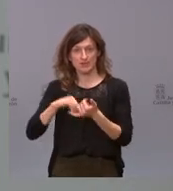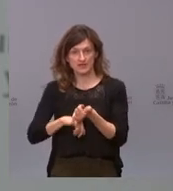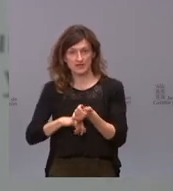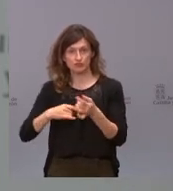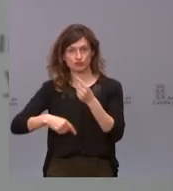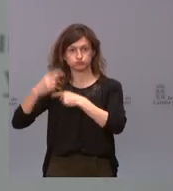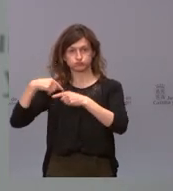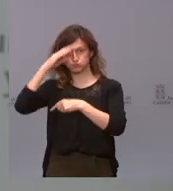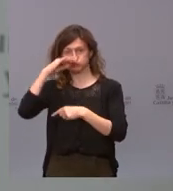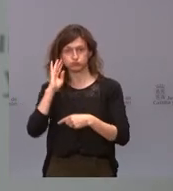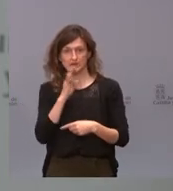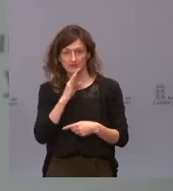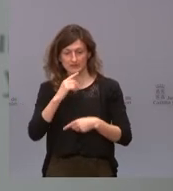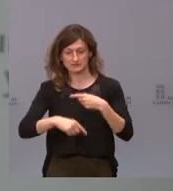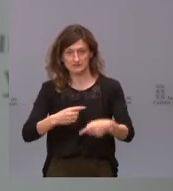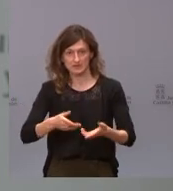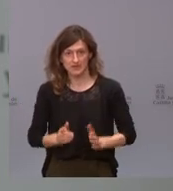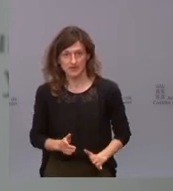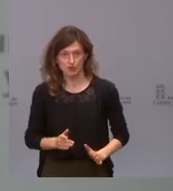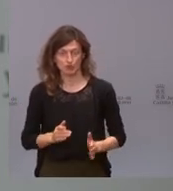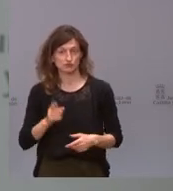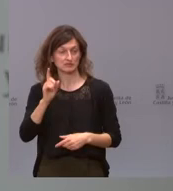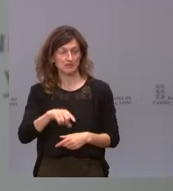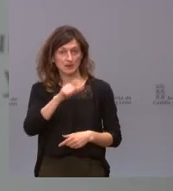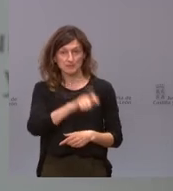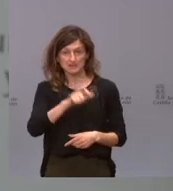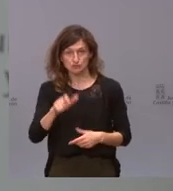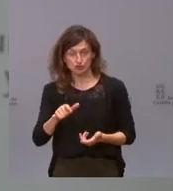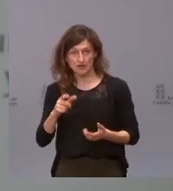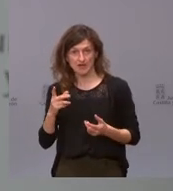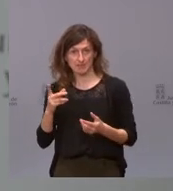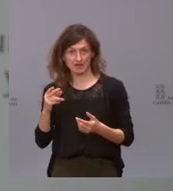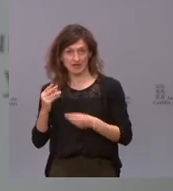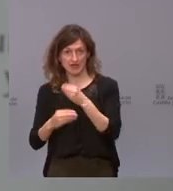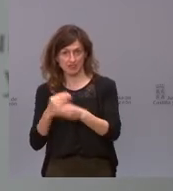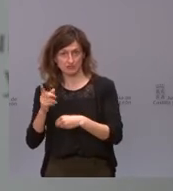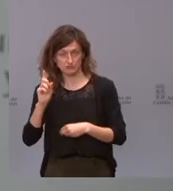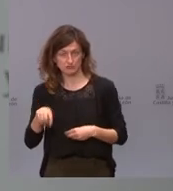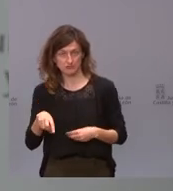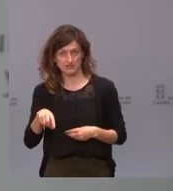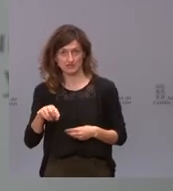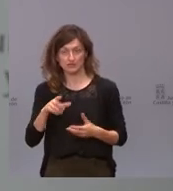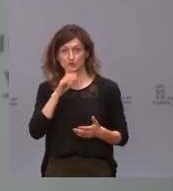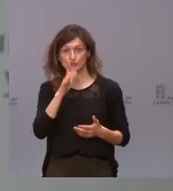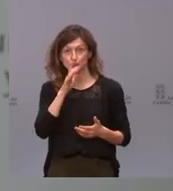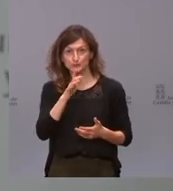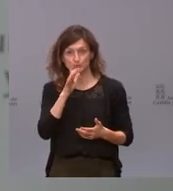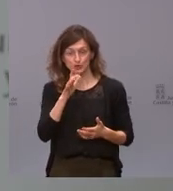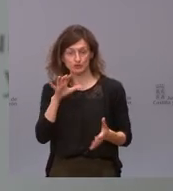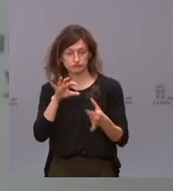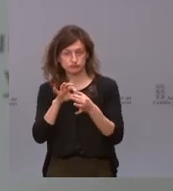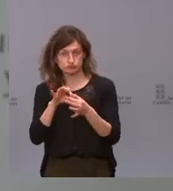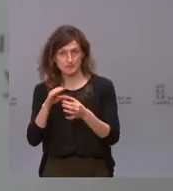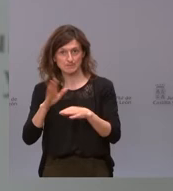descendientes de aquellas personas que tengan uniones de hecho y que tengan algún tipo de vinculación al